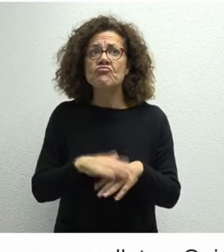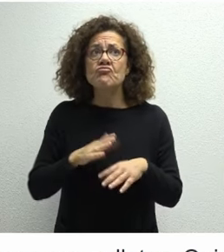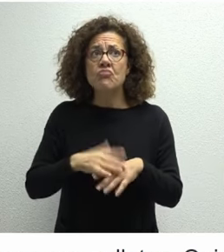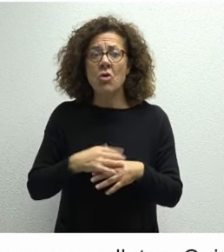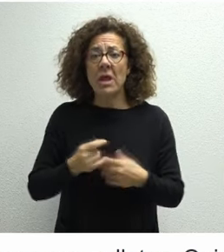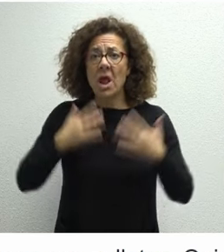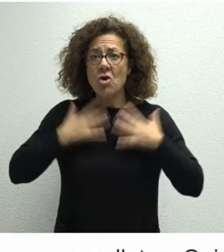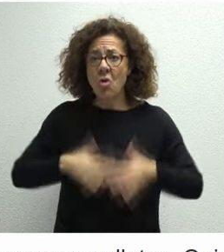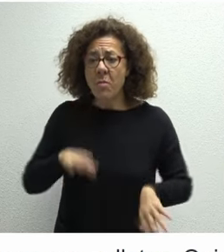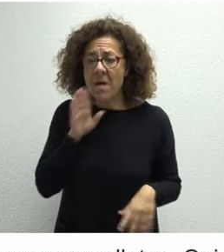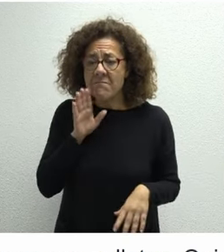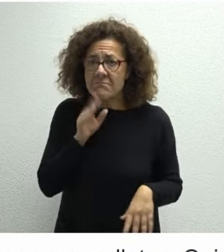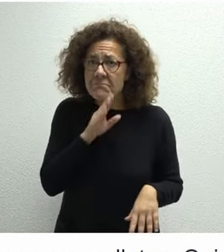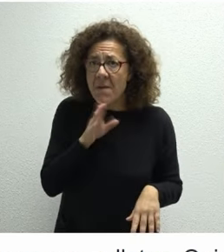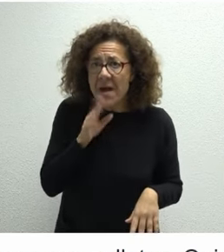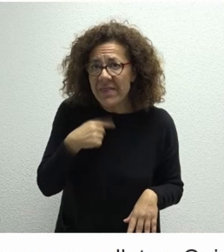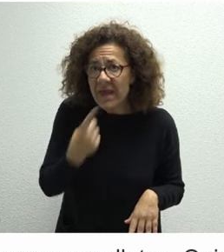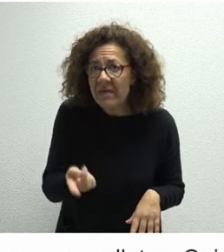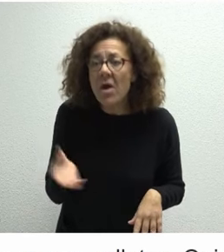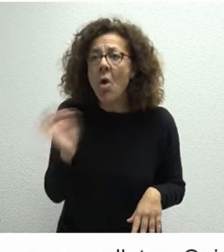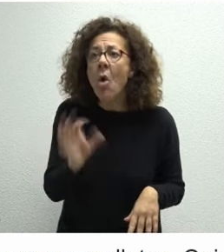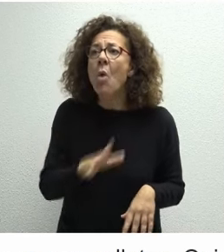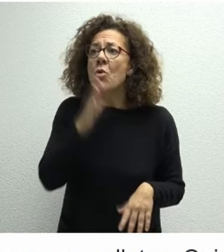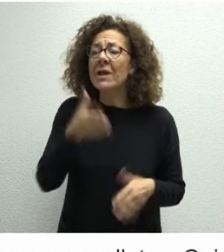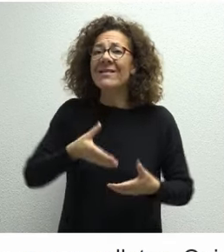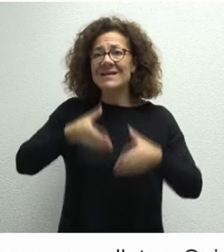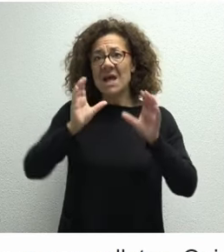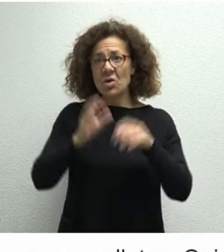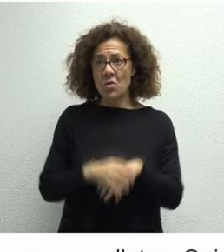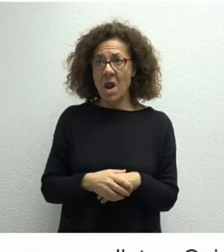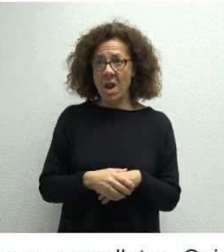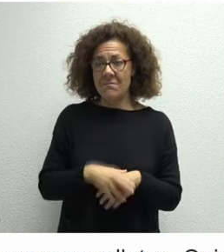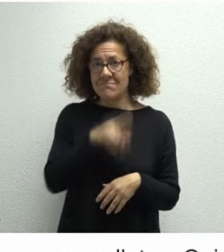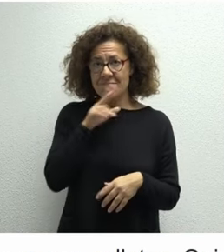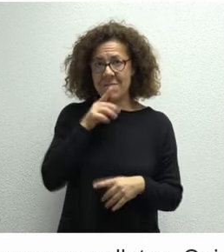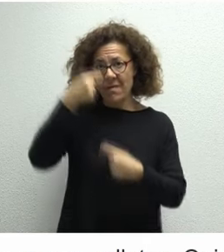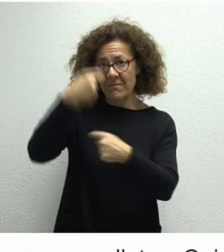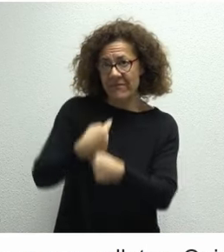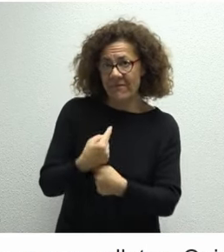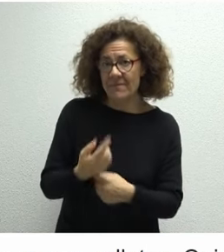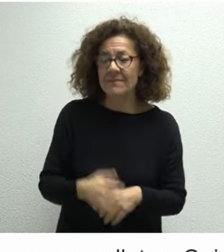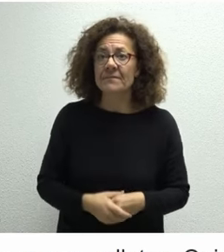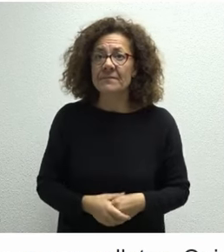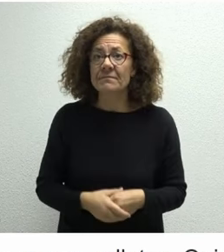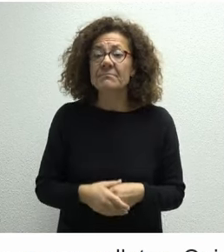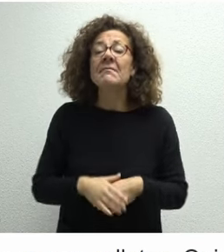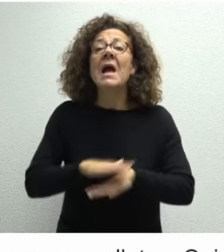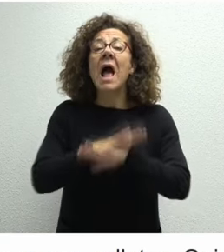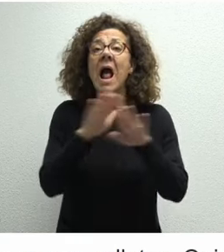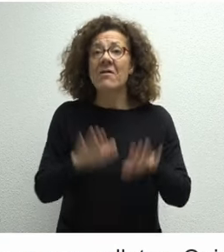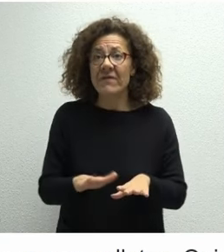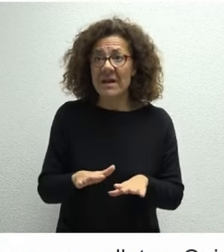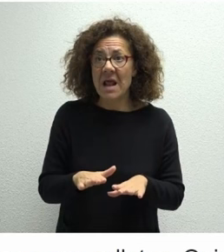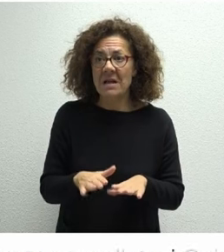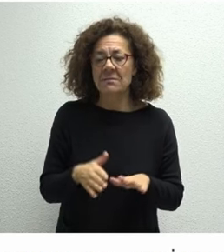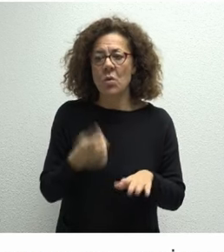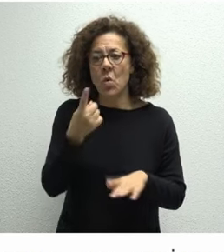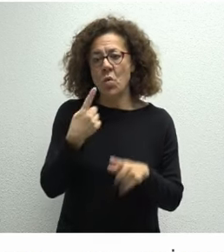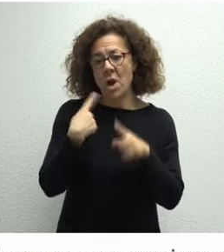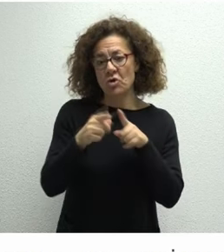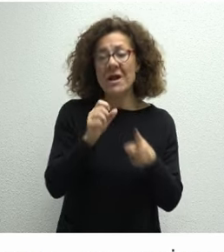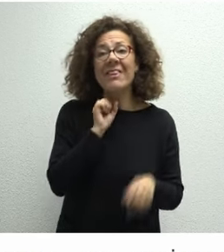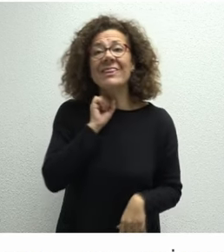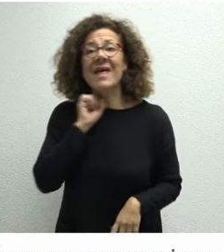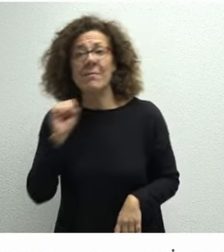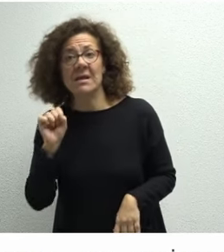ponerse la ropa que le dice la madre o por qué tiene que ayunar lo que le dicen los padres no que al final una cosa es ser dependiente